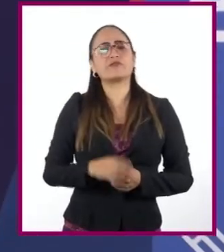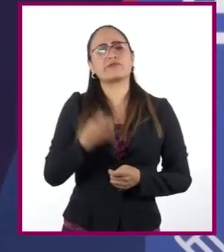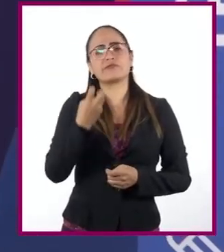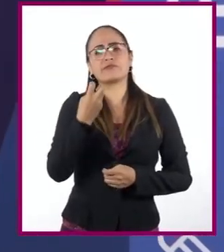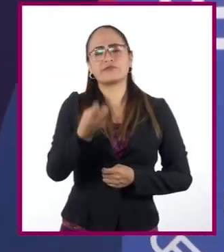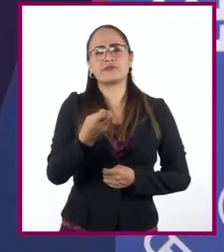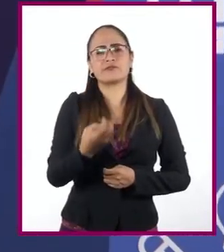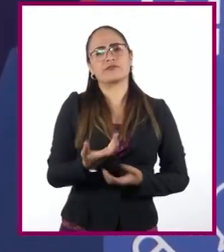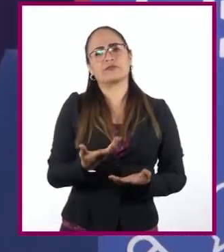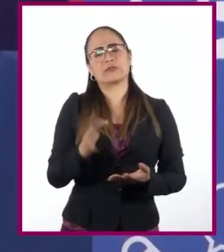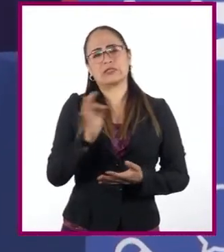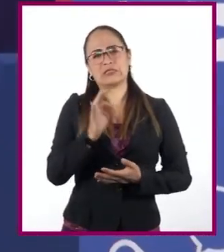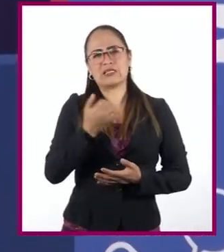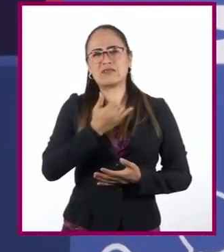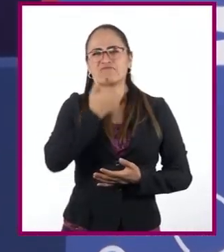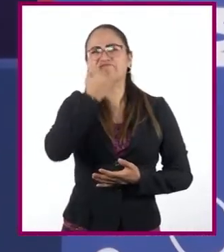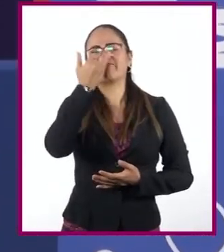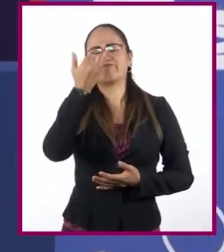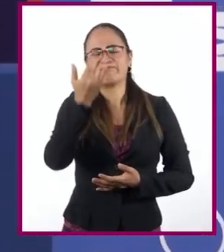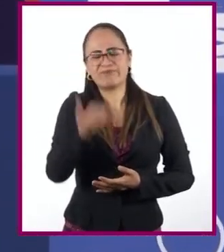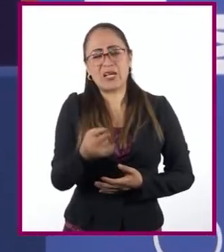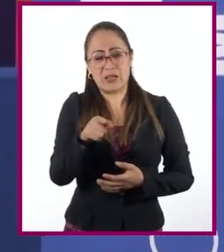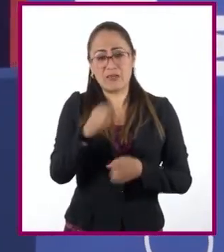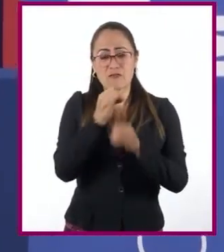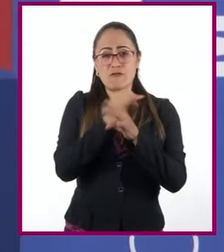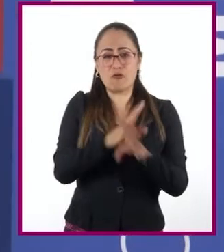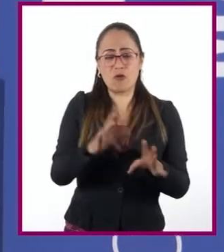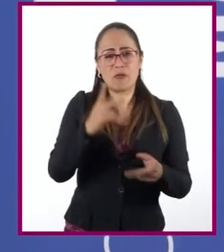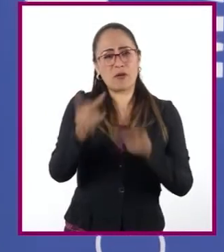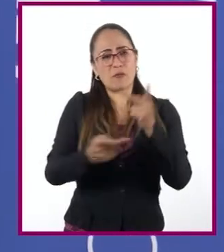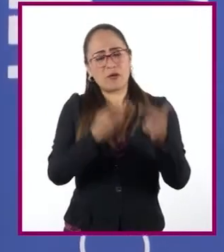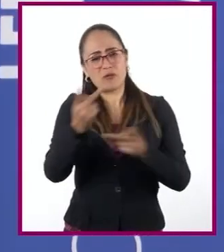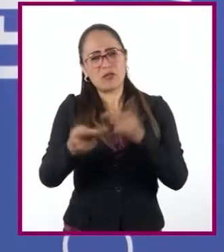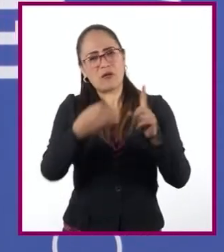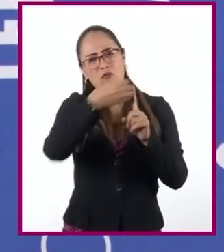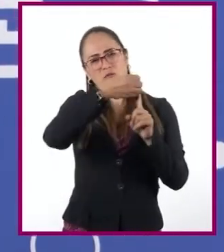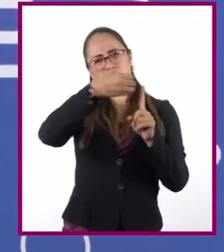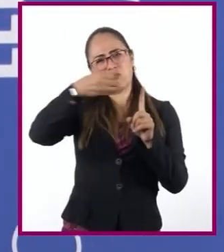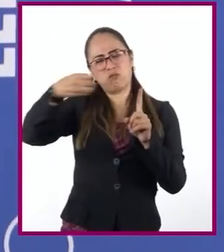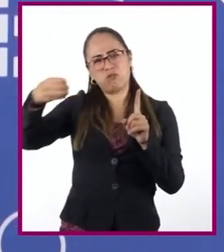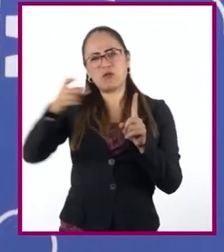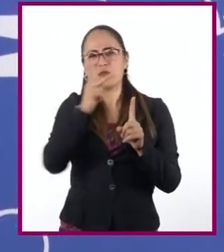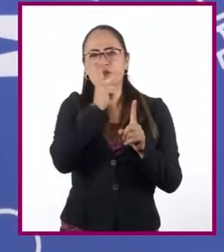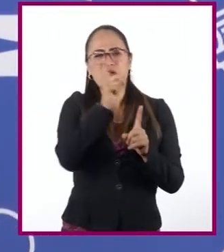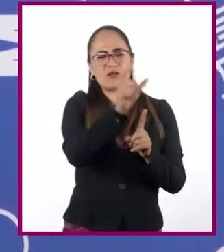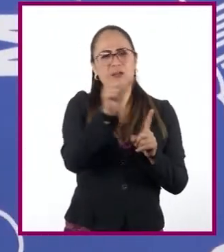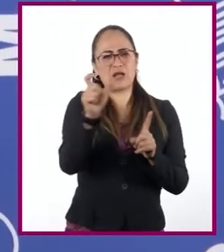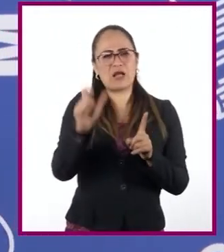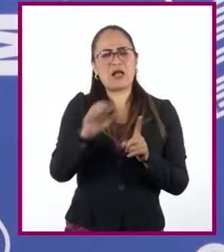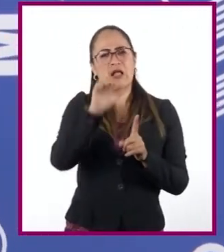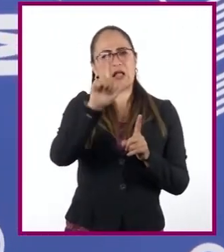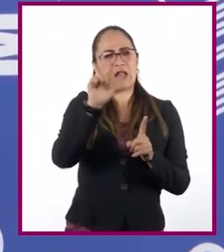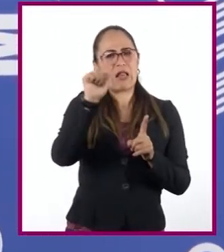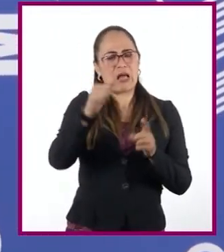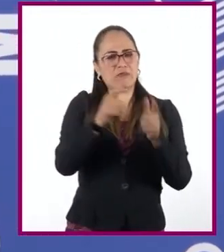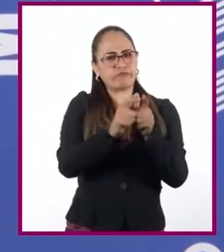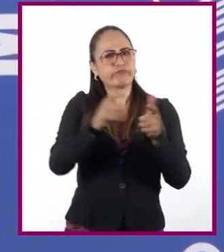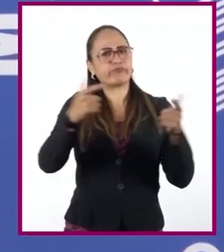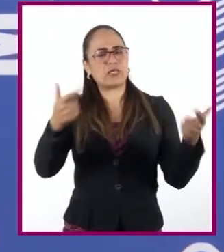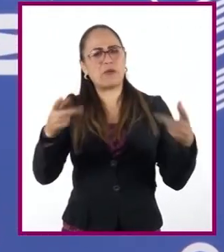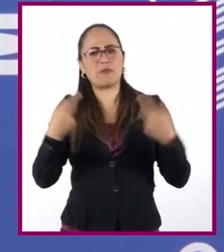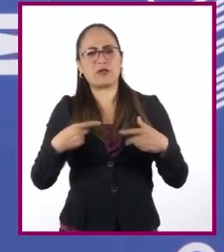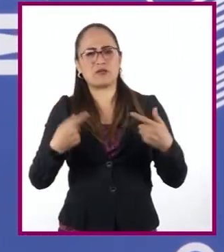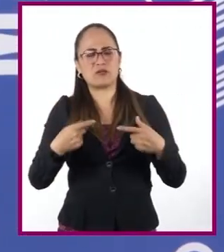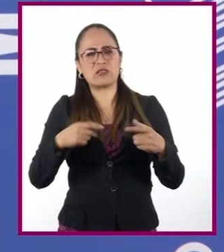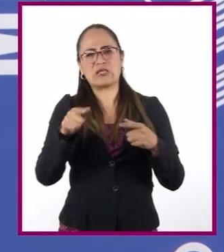manera, no sería correcto escribir en un informe de encuesta oraciones como: la mayoría de los encuestados están